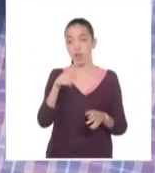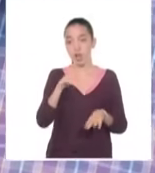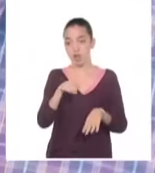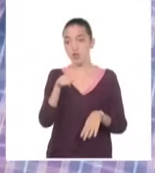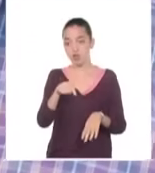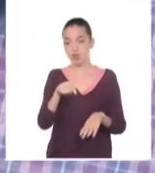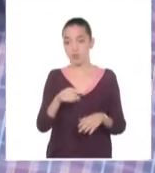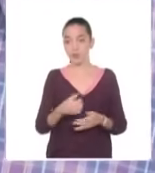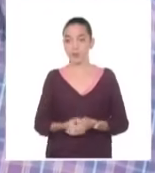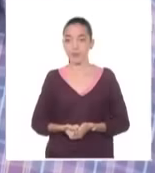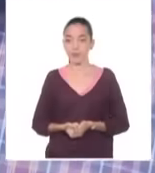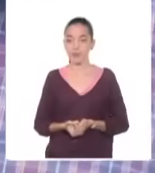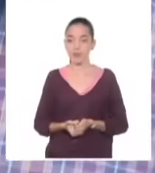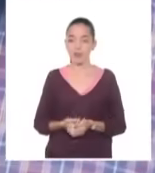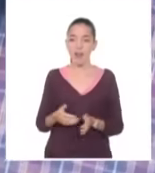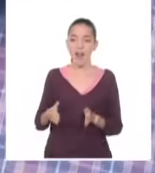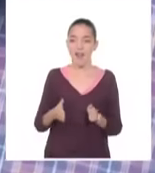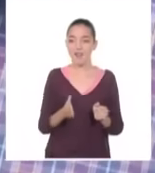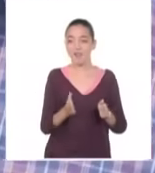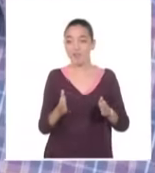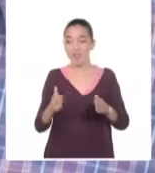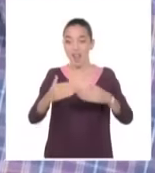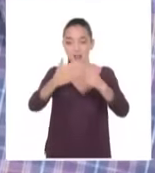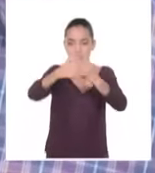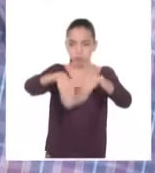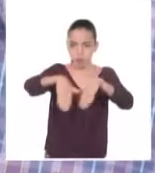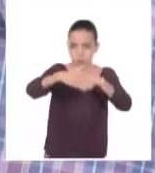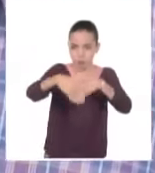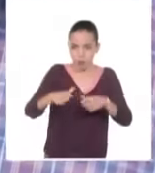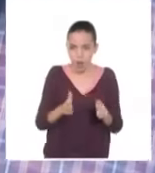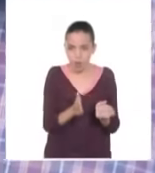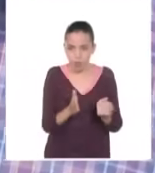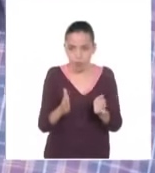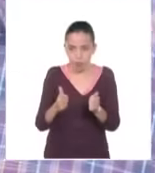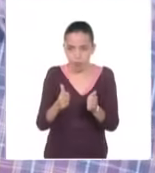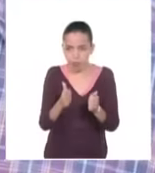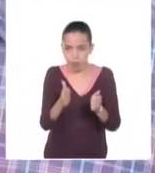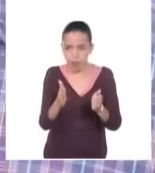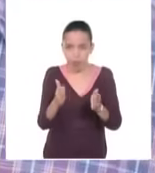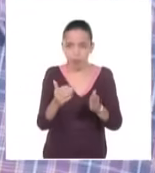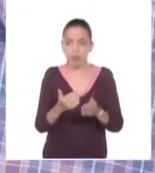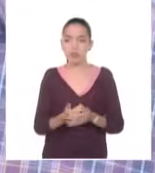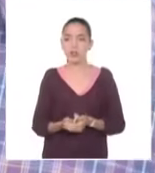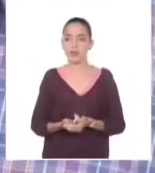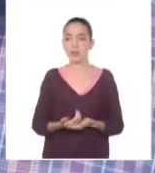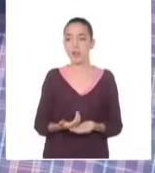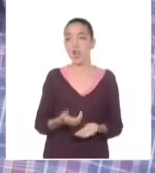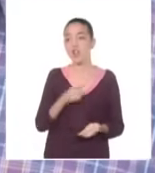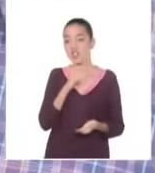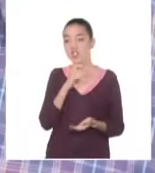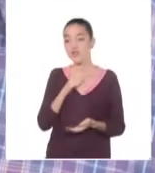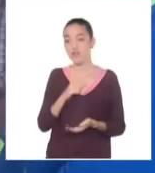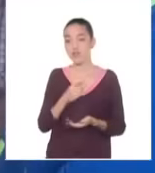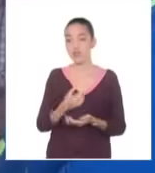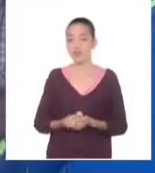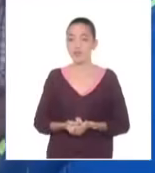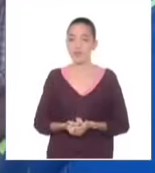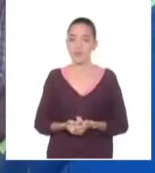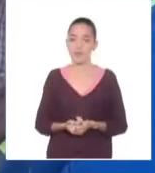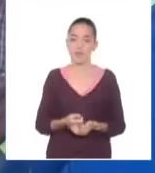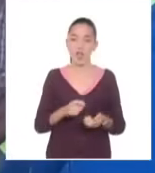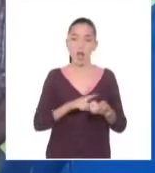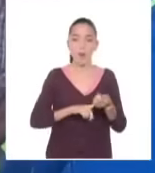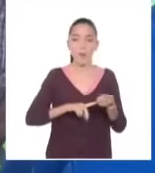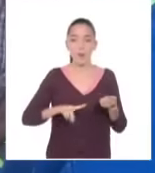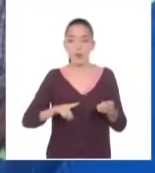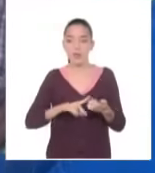carretera. Entonces hay un trabajo de cupé inmenso que lo estamos viendo también en este recorrido. Estamos caminando todas las provincias, no